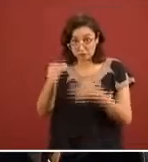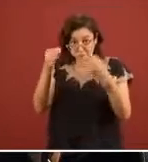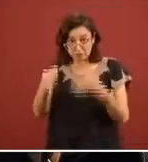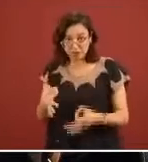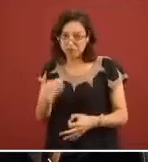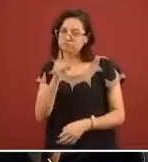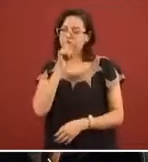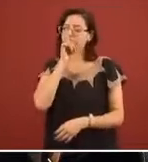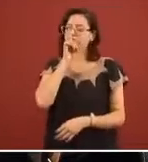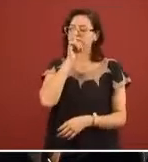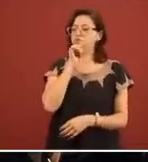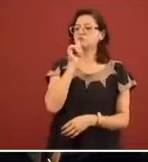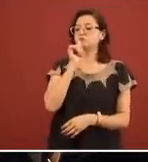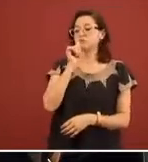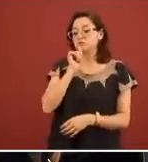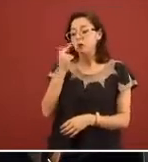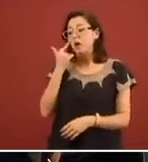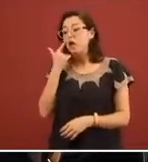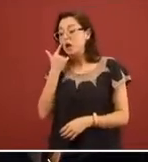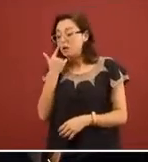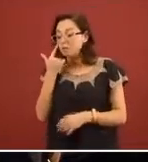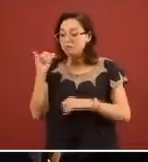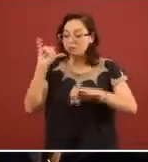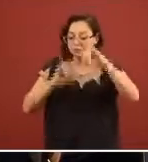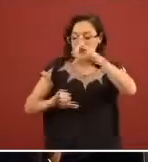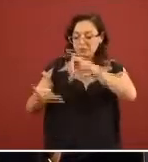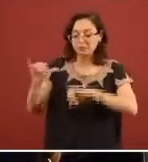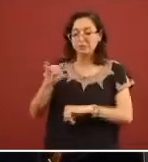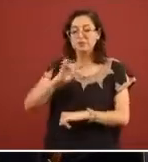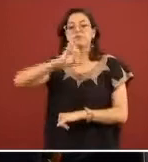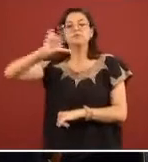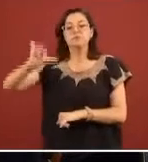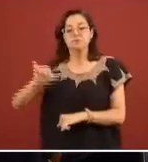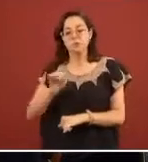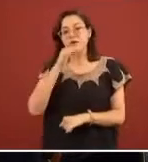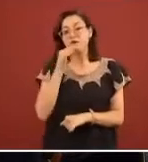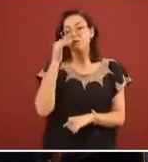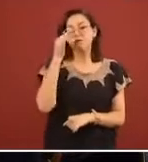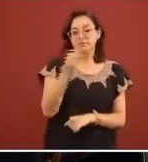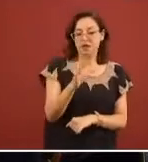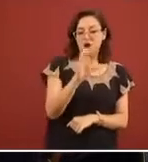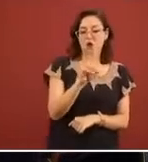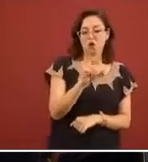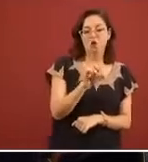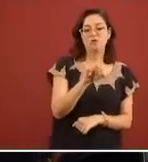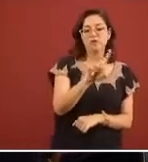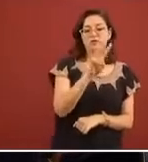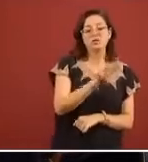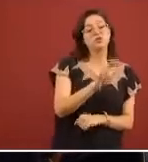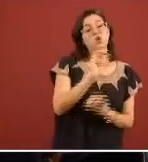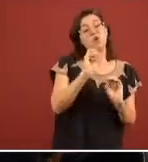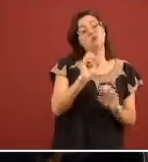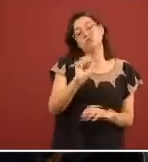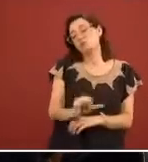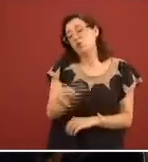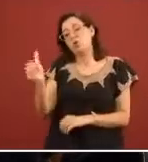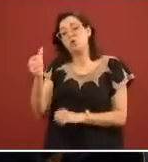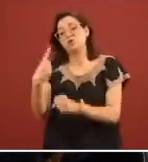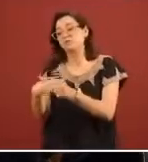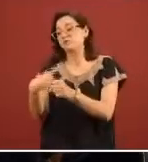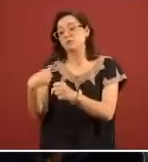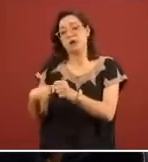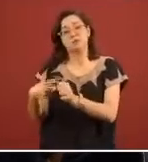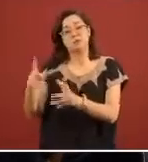sus resultados podremos también saber si se descartaron para COVID-19 o pasan lamentablemente a formar parte de